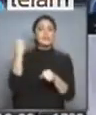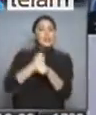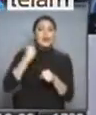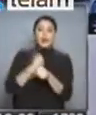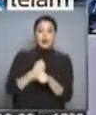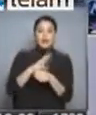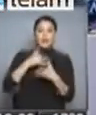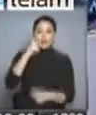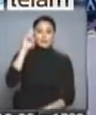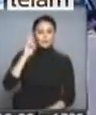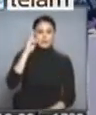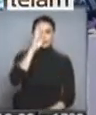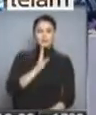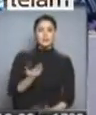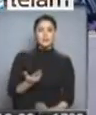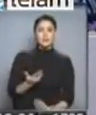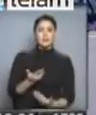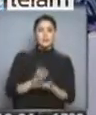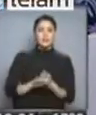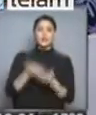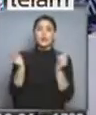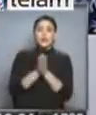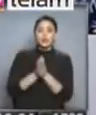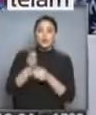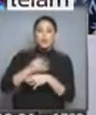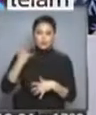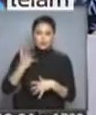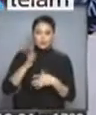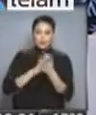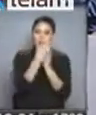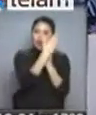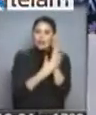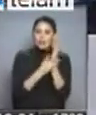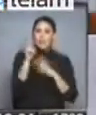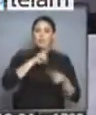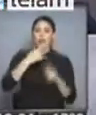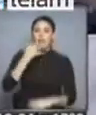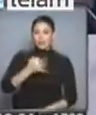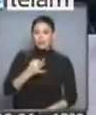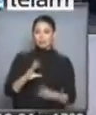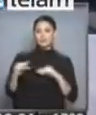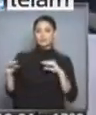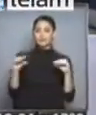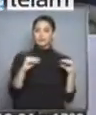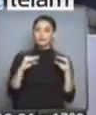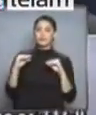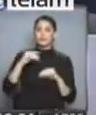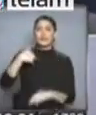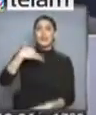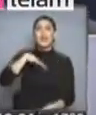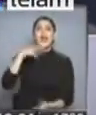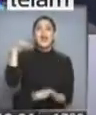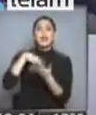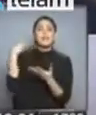trabajando seriamente en la causa. Con nuestros peritos en el expediente para la búsqueda de la verdad. En las próximas horas la Cámara tiene que resolver